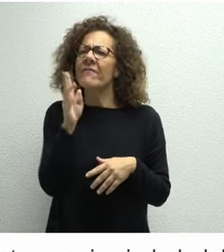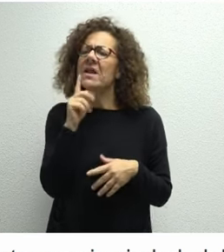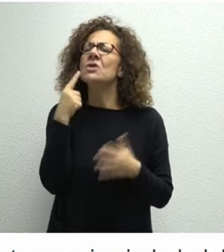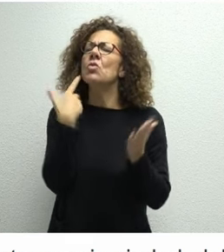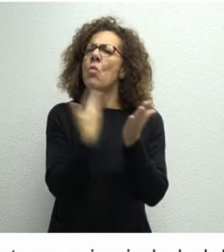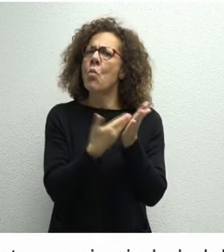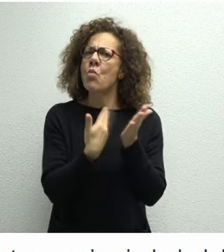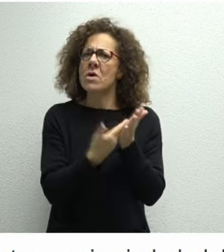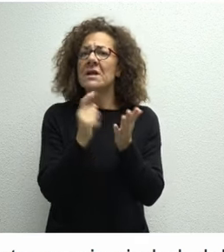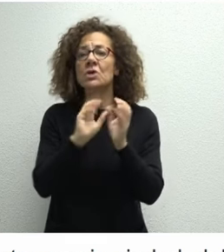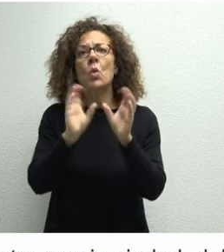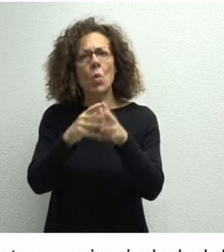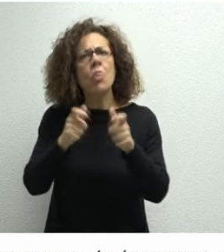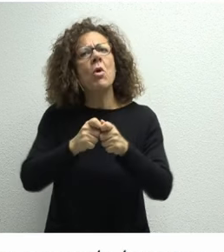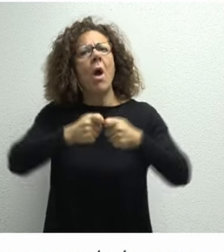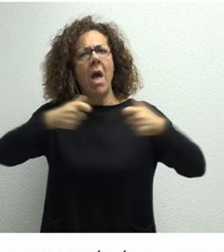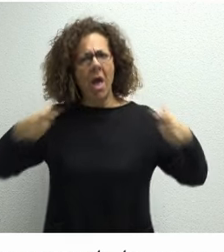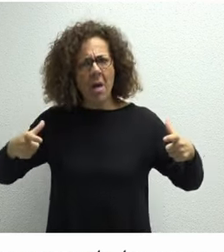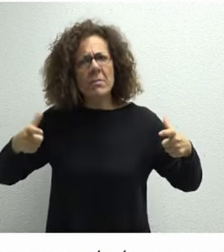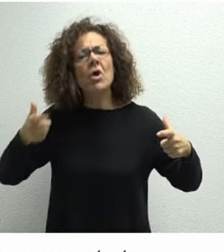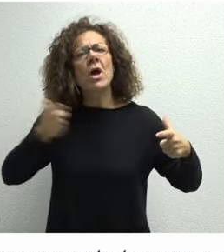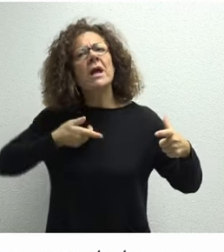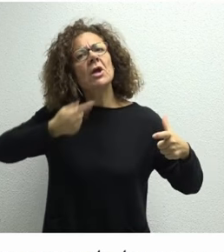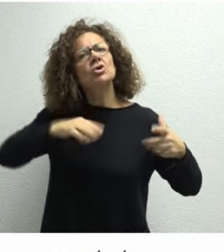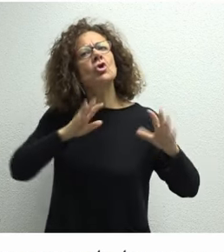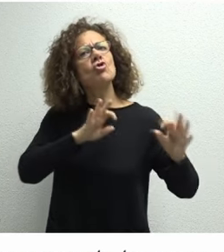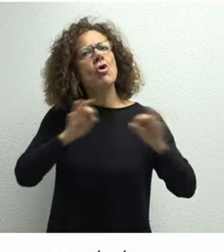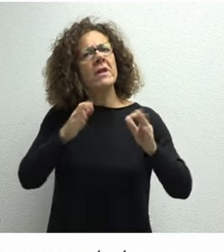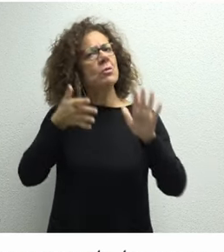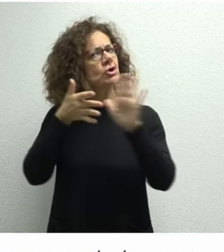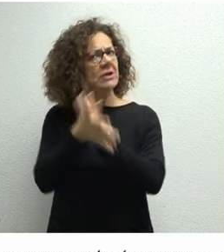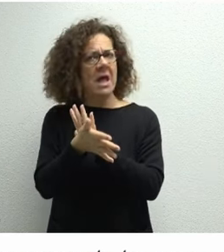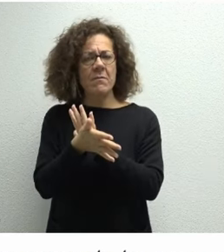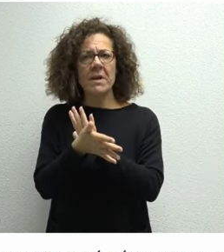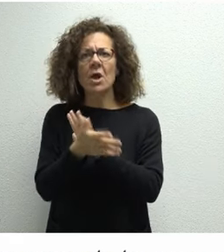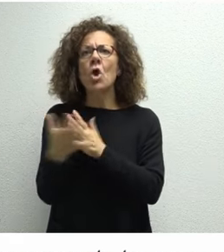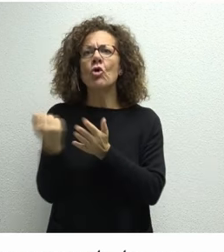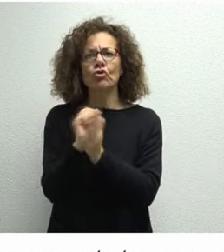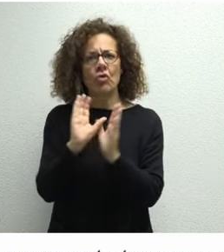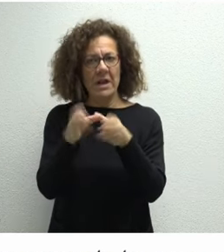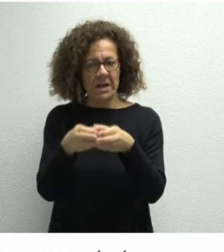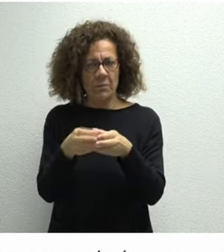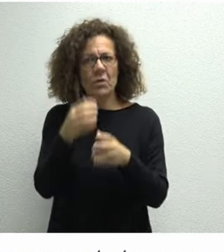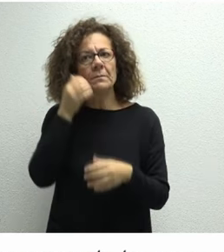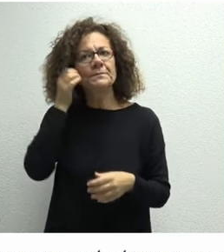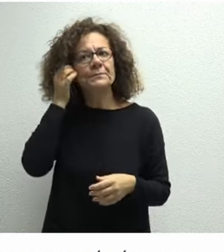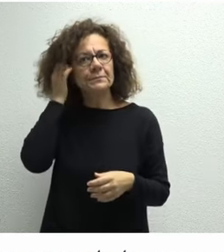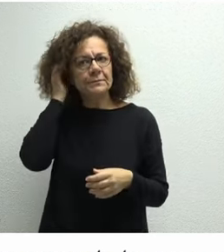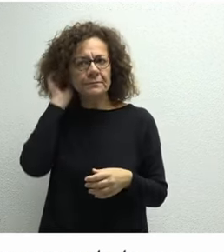que es un un grupo amplio y extenso y con el que ns estamos coordinando en todo momento con todo el